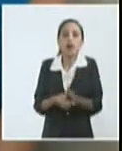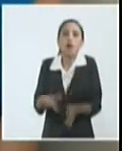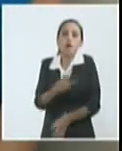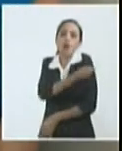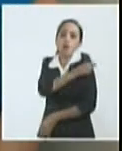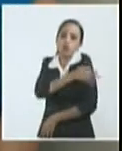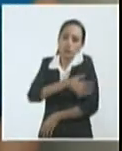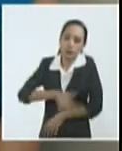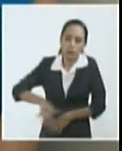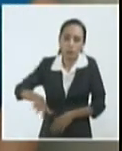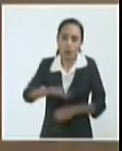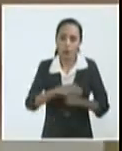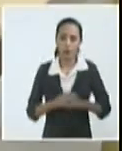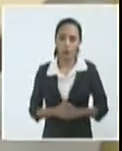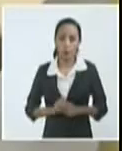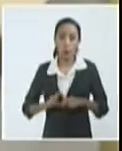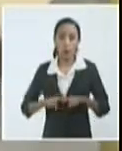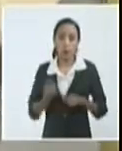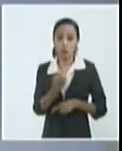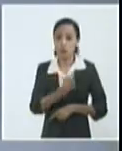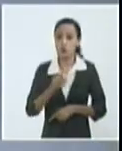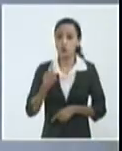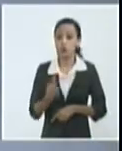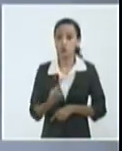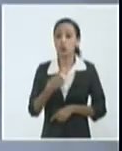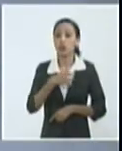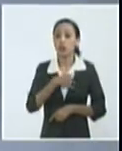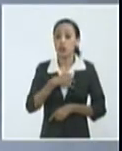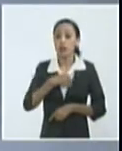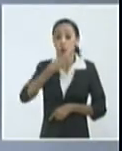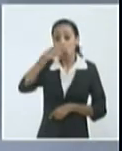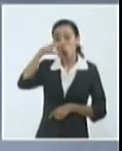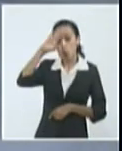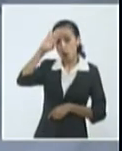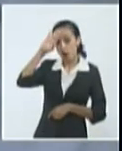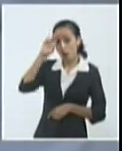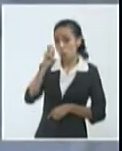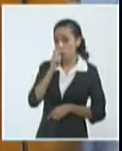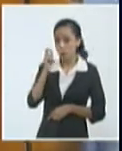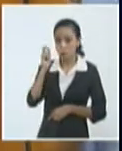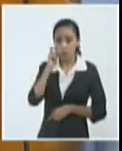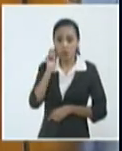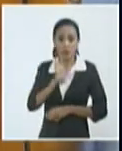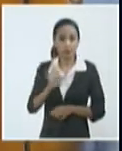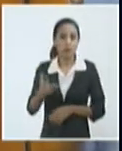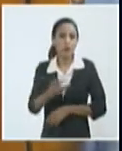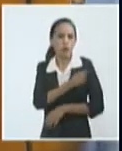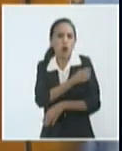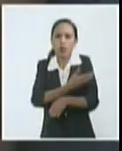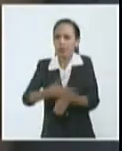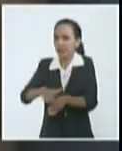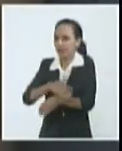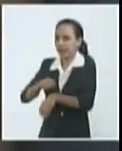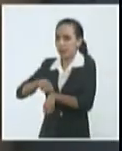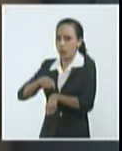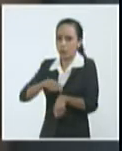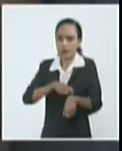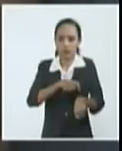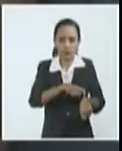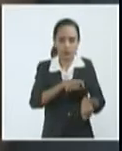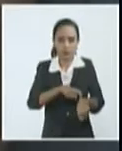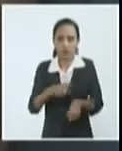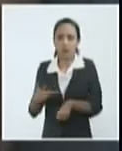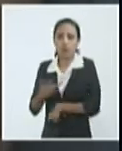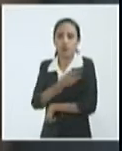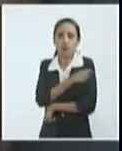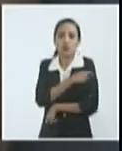masiva. Por lo tanto, nosotros tenemos cubanas y cubanos vacunados en diferentes momentos. O sea, la vacunación no se hizo